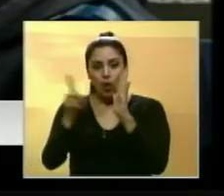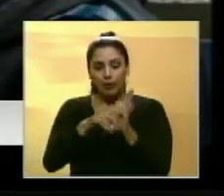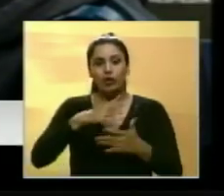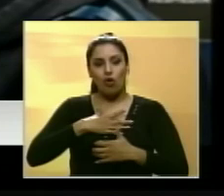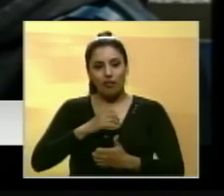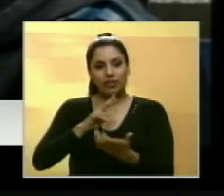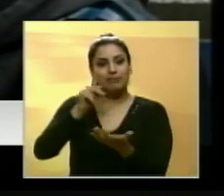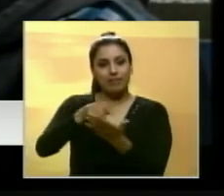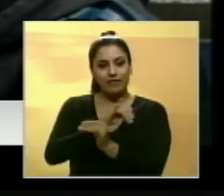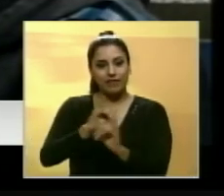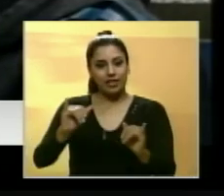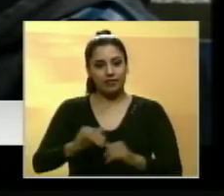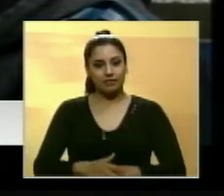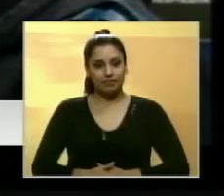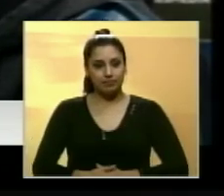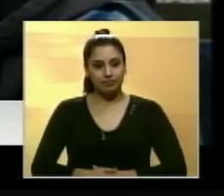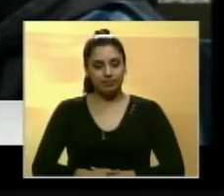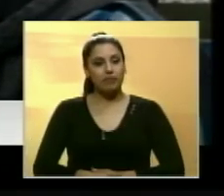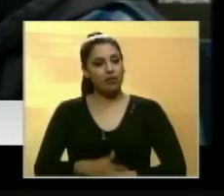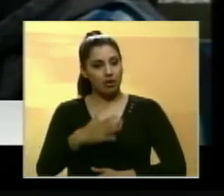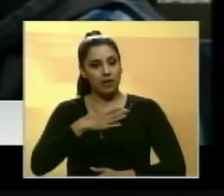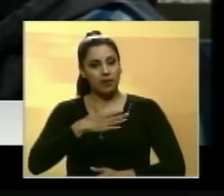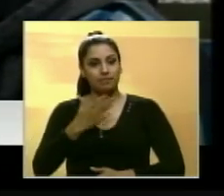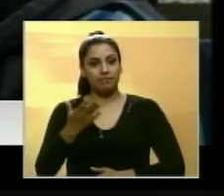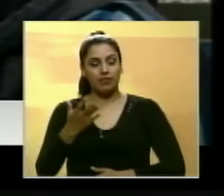en la clasificación.